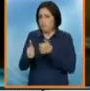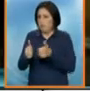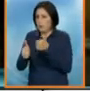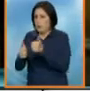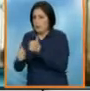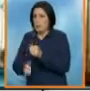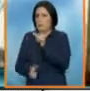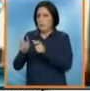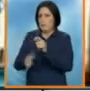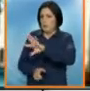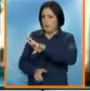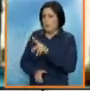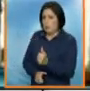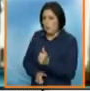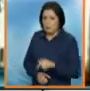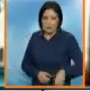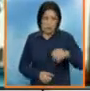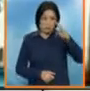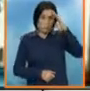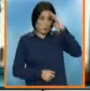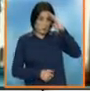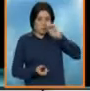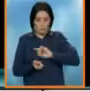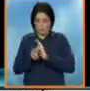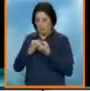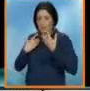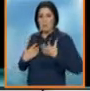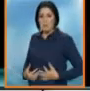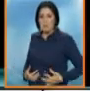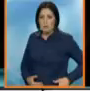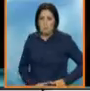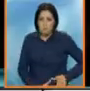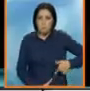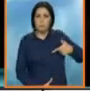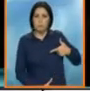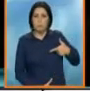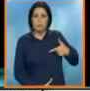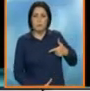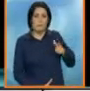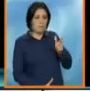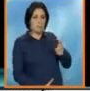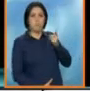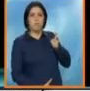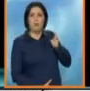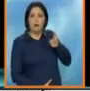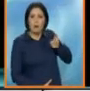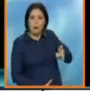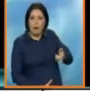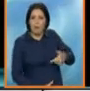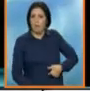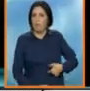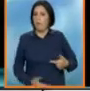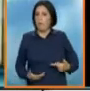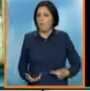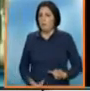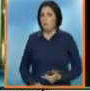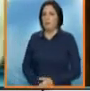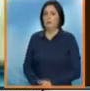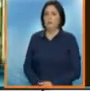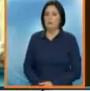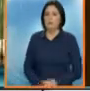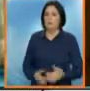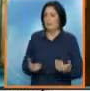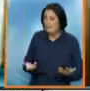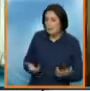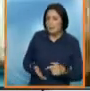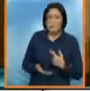los asaltantes hasta que el policía vestido de civil sacó su arma de reglamento y le disparó en el abdomen. Y cuando han ido